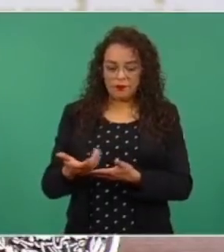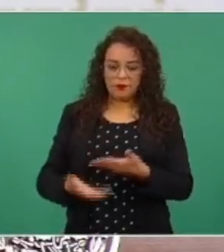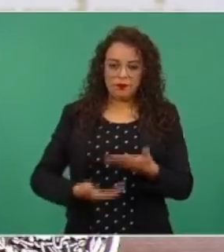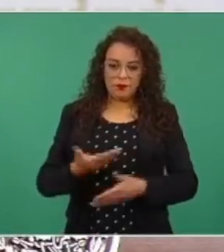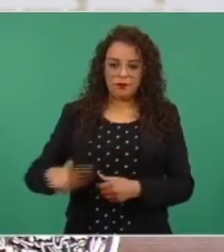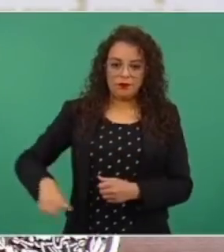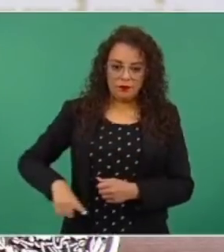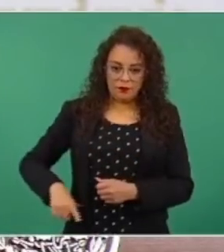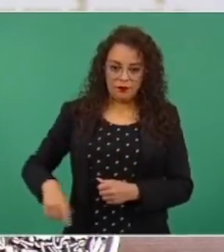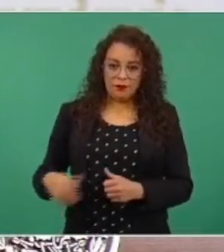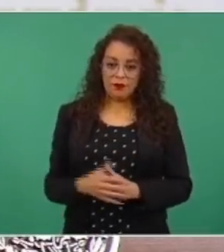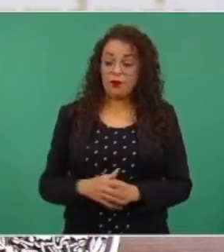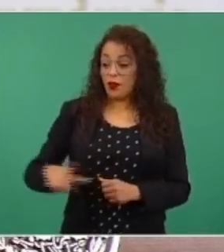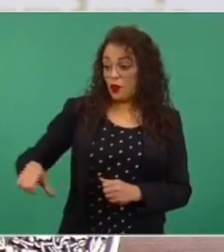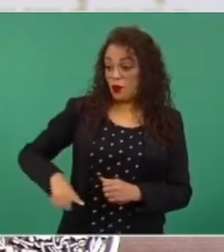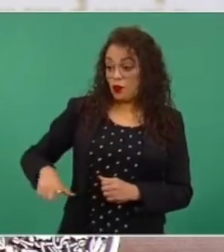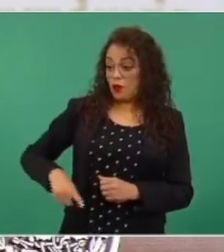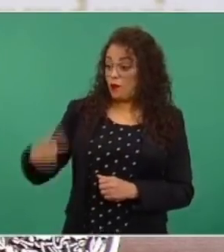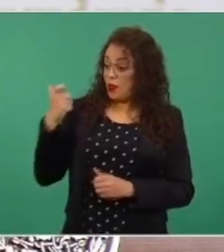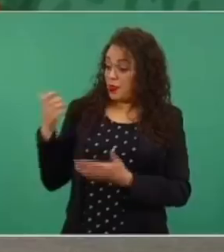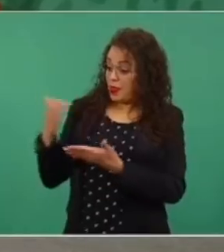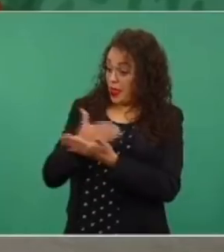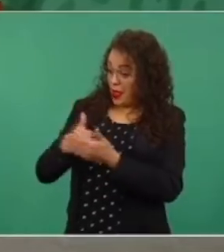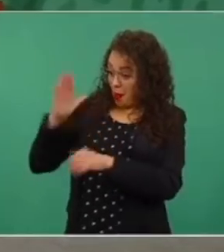gobierno rico con pueblo pobre.